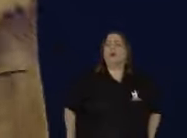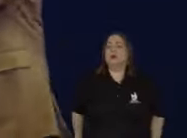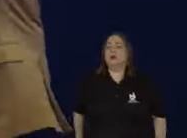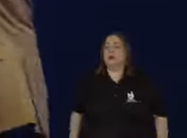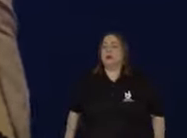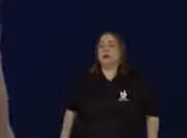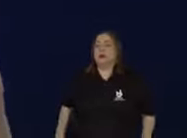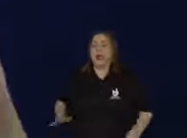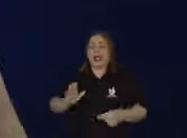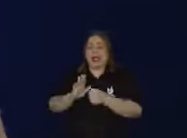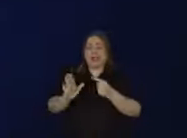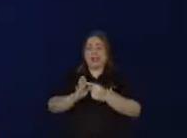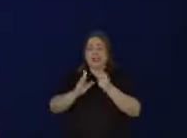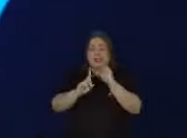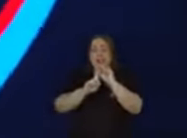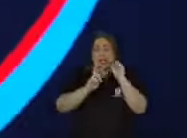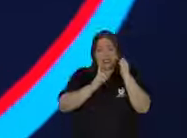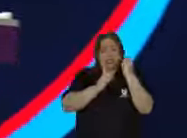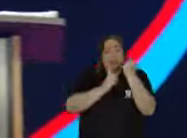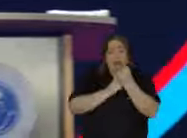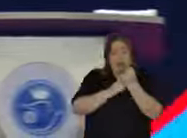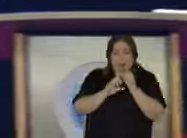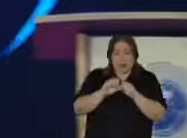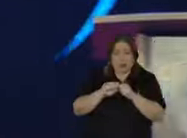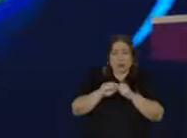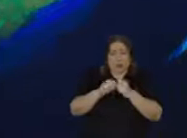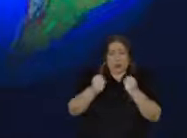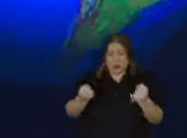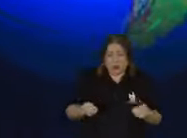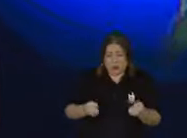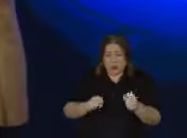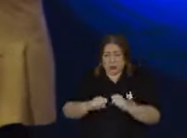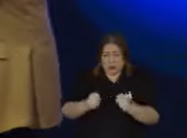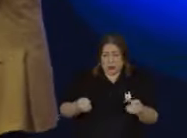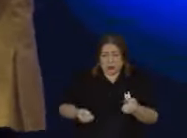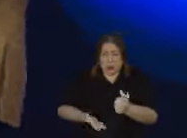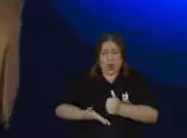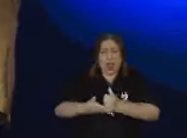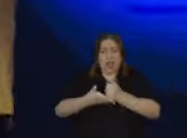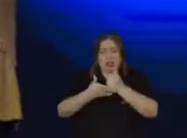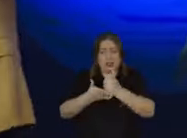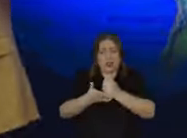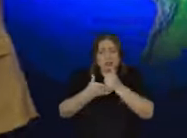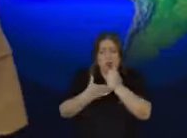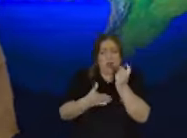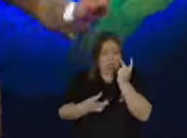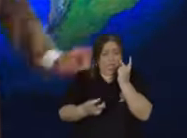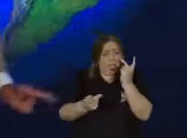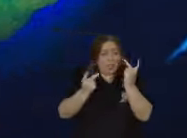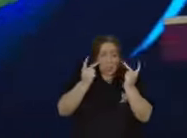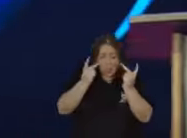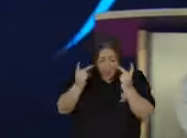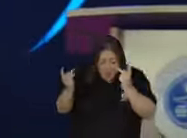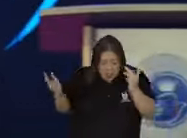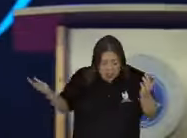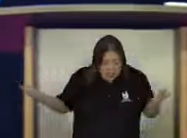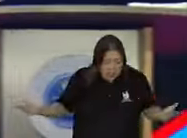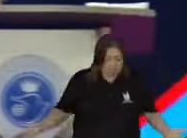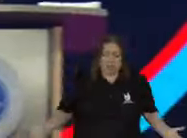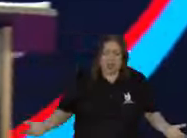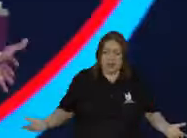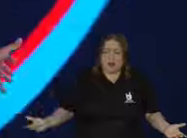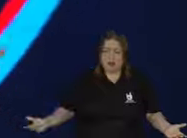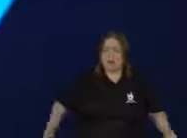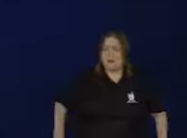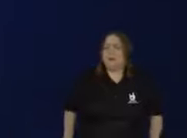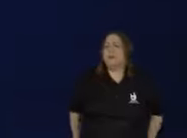Y a veces las situaciones de quebrantamiento son las que nos ayudan a visibilizar las estrategias del infierno. Pero también nos